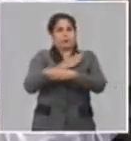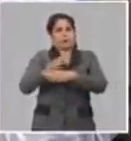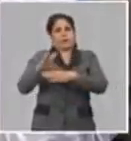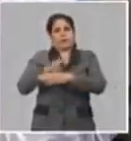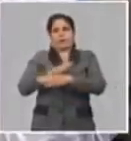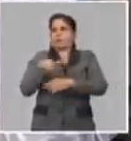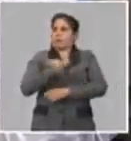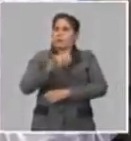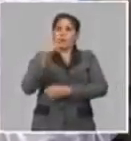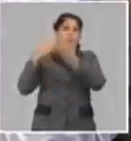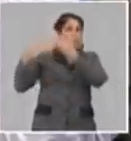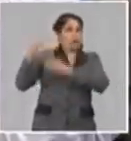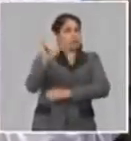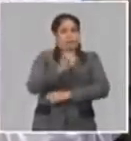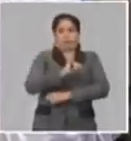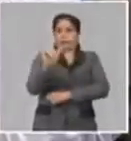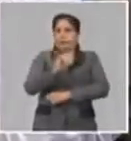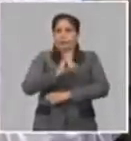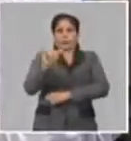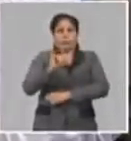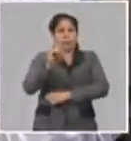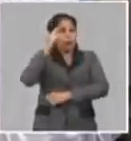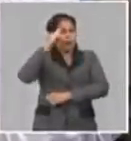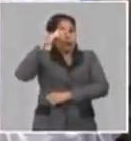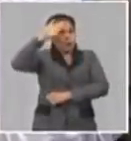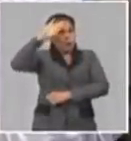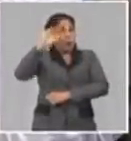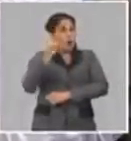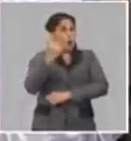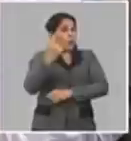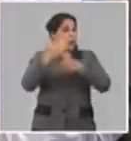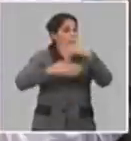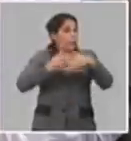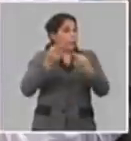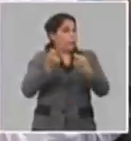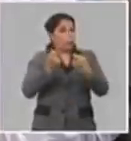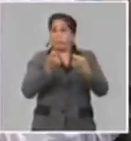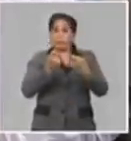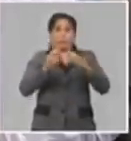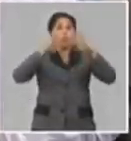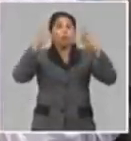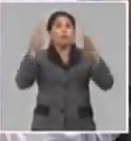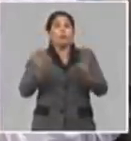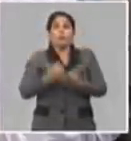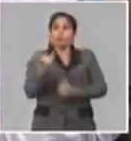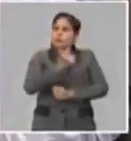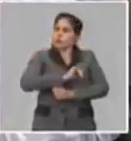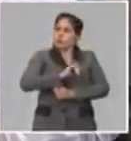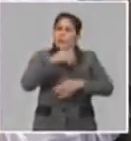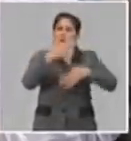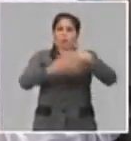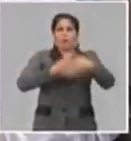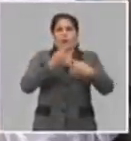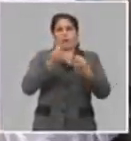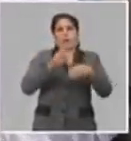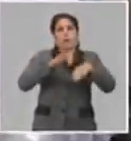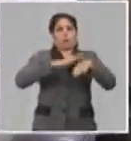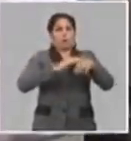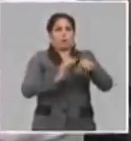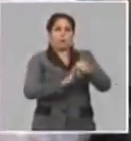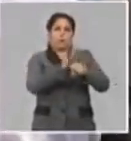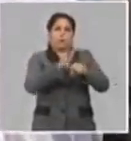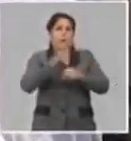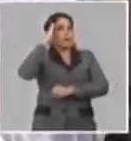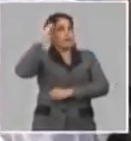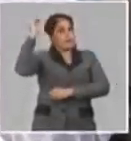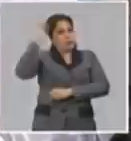nuestro presidente, no exclusiva de Cuba, una situación que enfrenta el mundo con una pandemia, que se sabe el